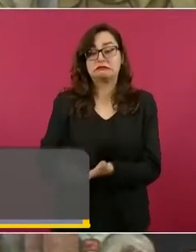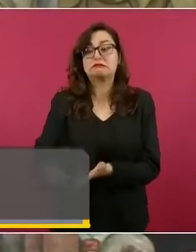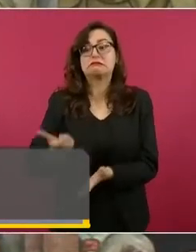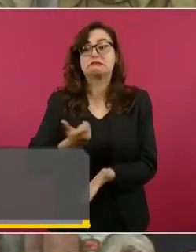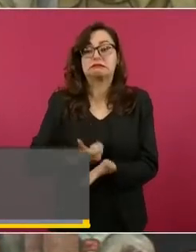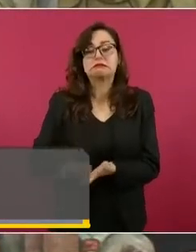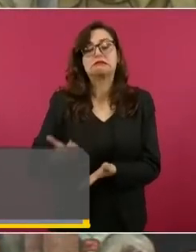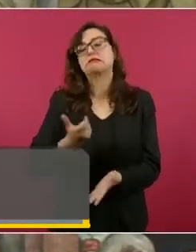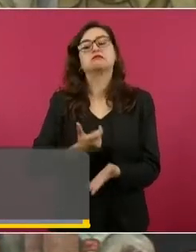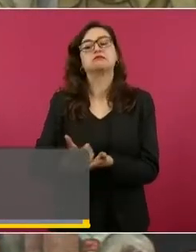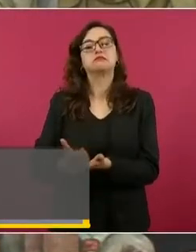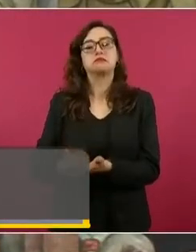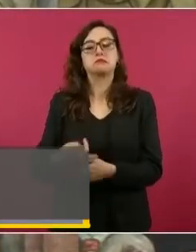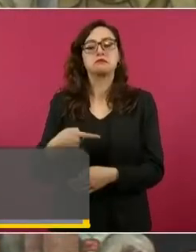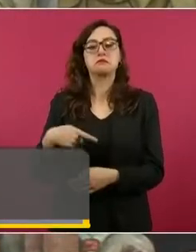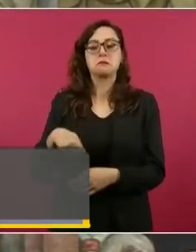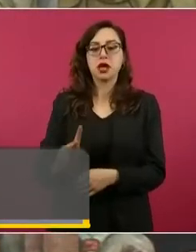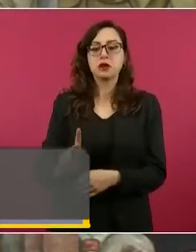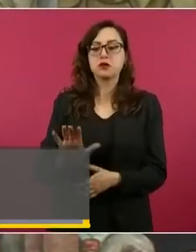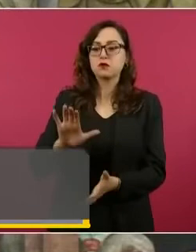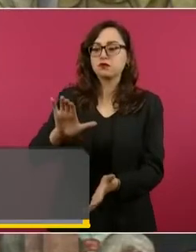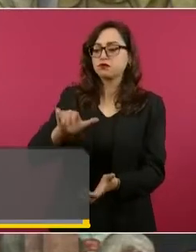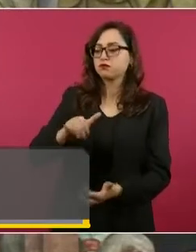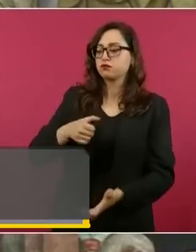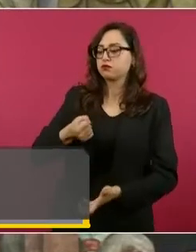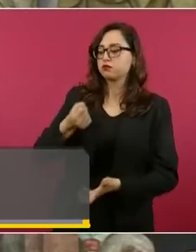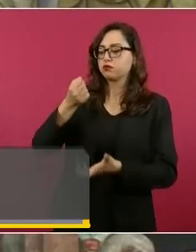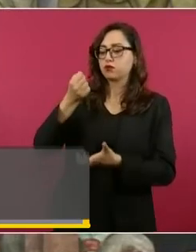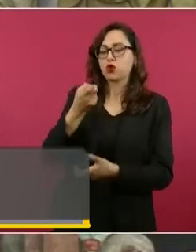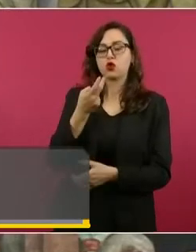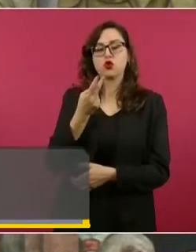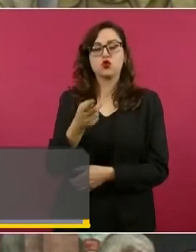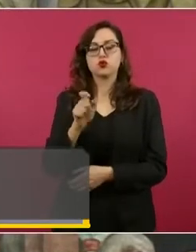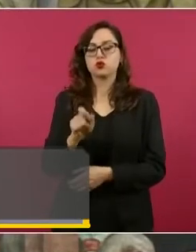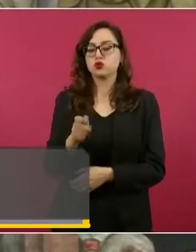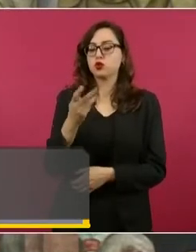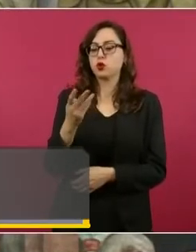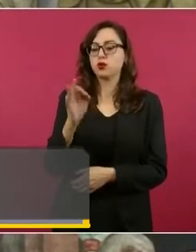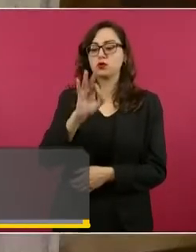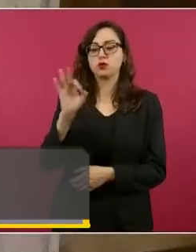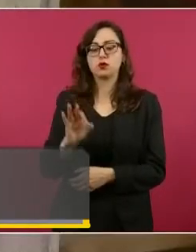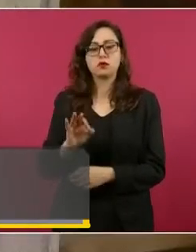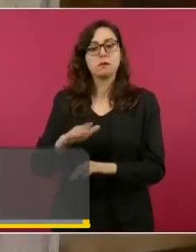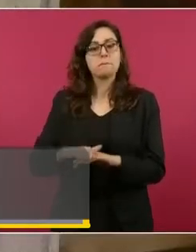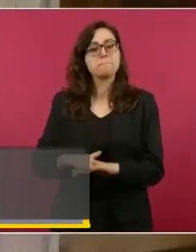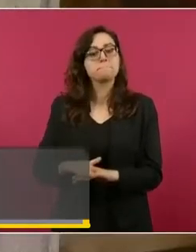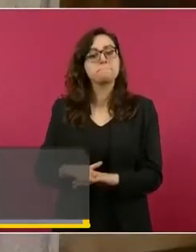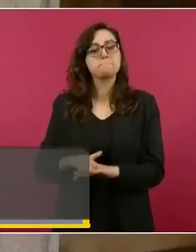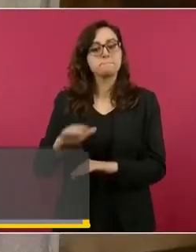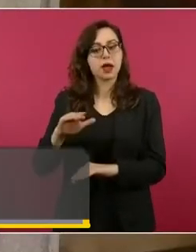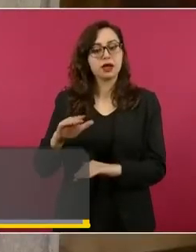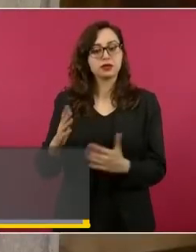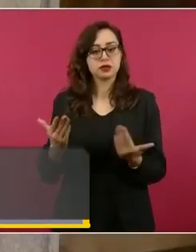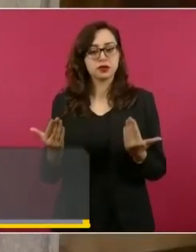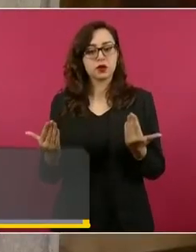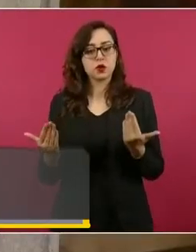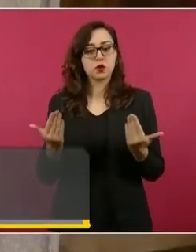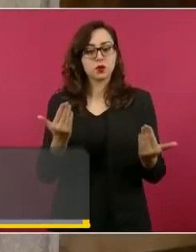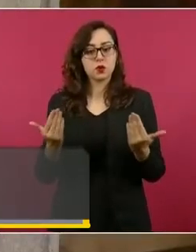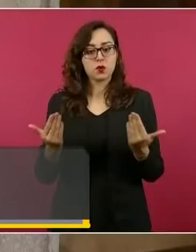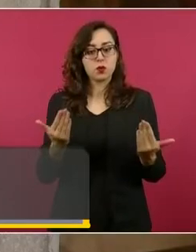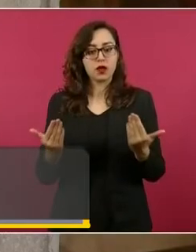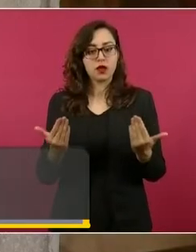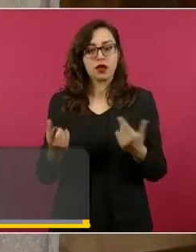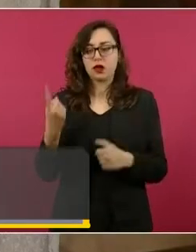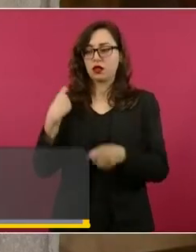incrementado en 2.4% en términos reales con relación al mismo periodo